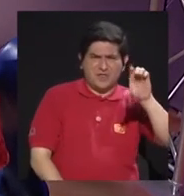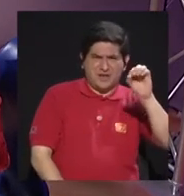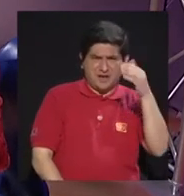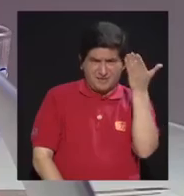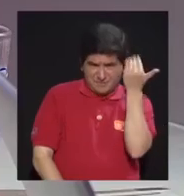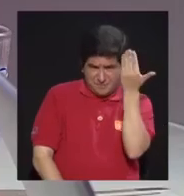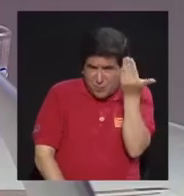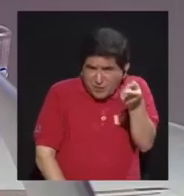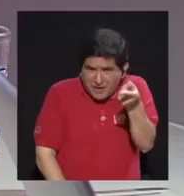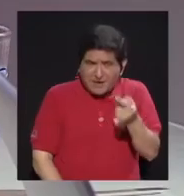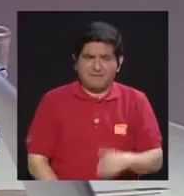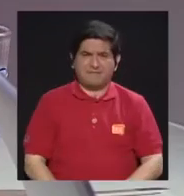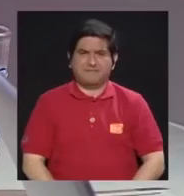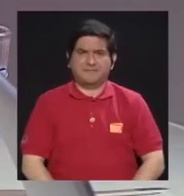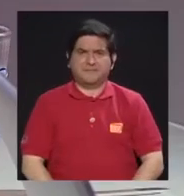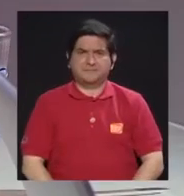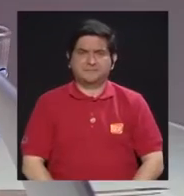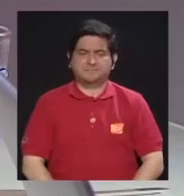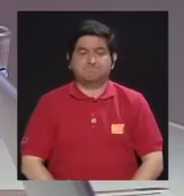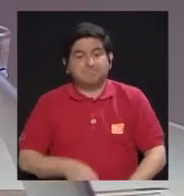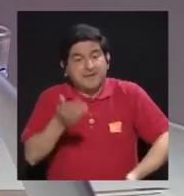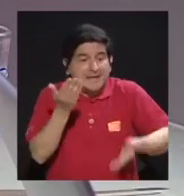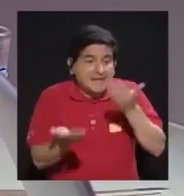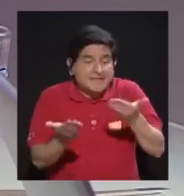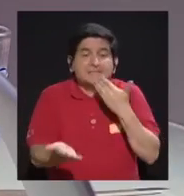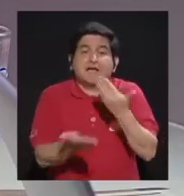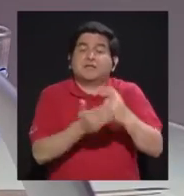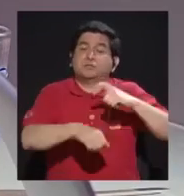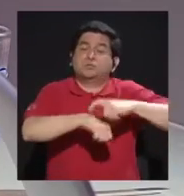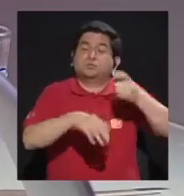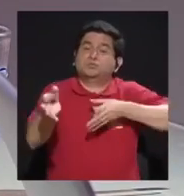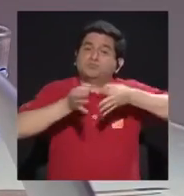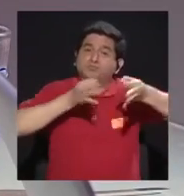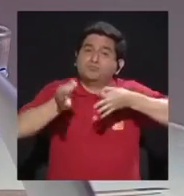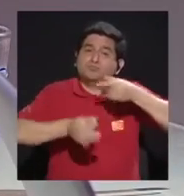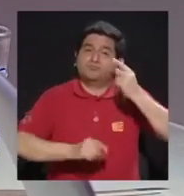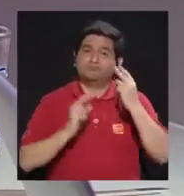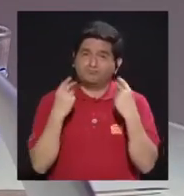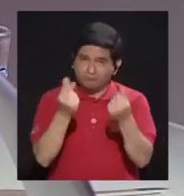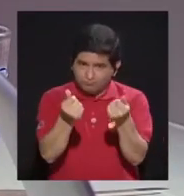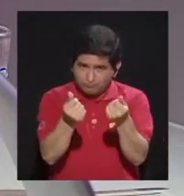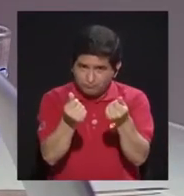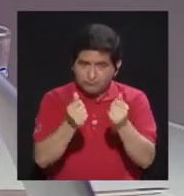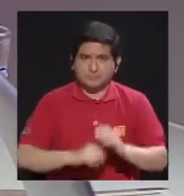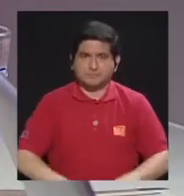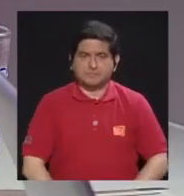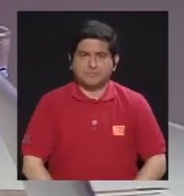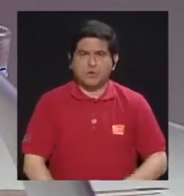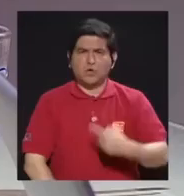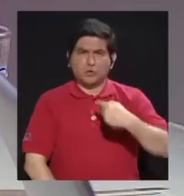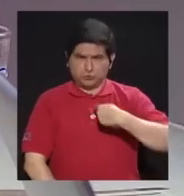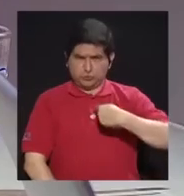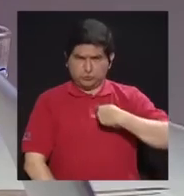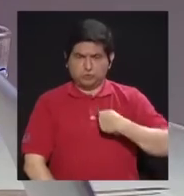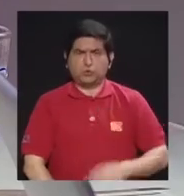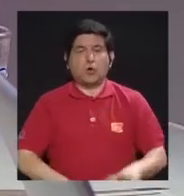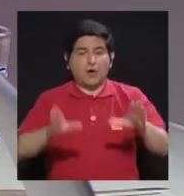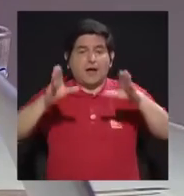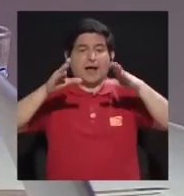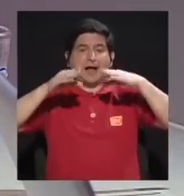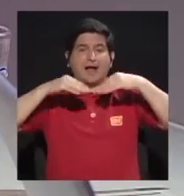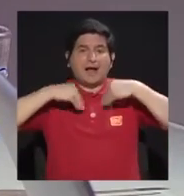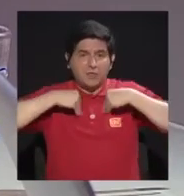valorado. No, tal vez es buen momento de explicar brevemente que yo fui